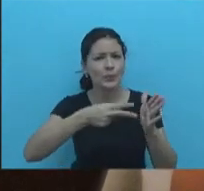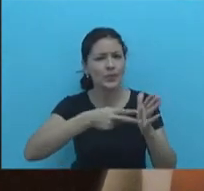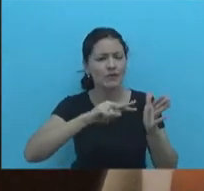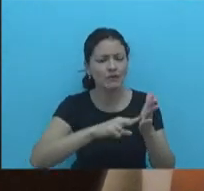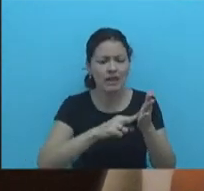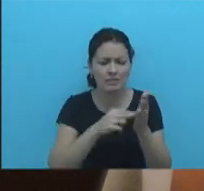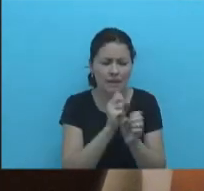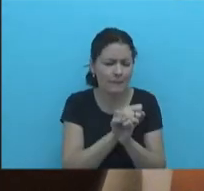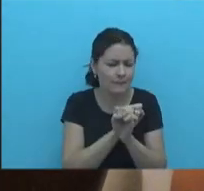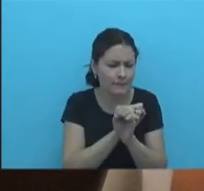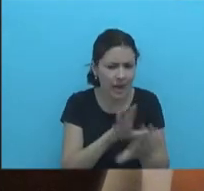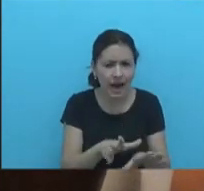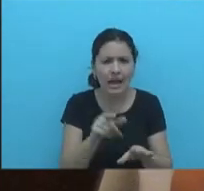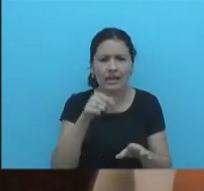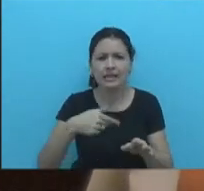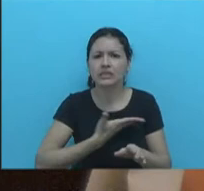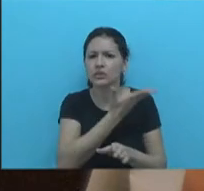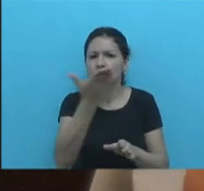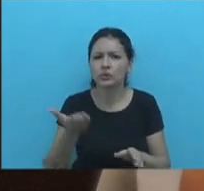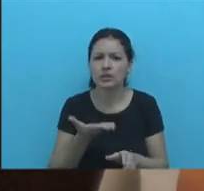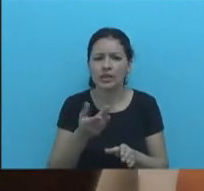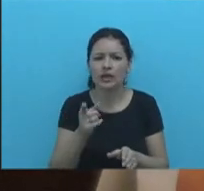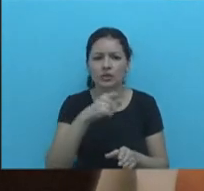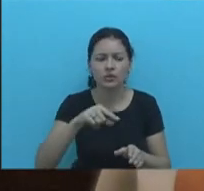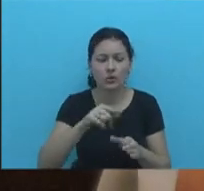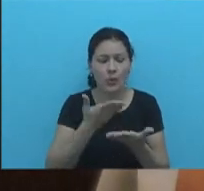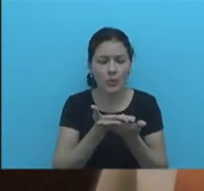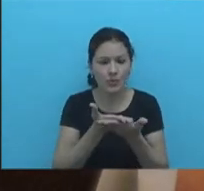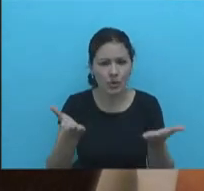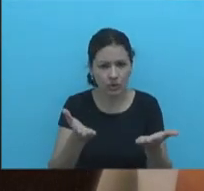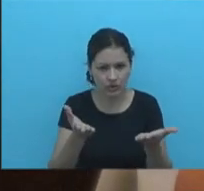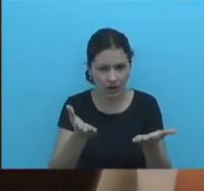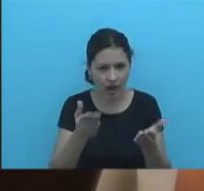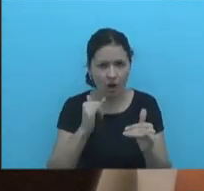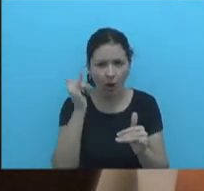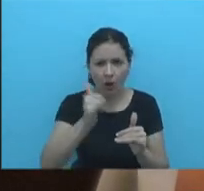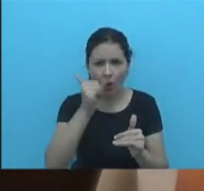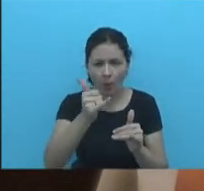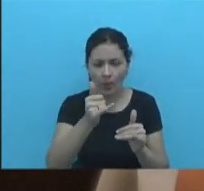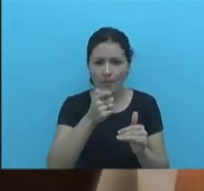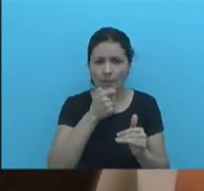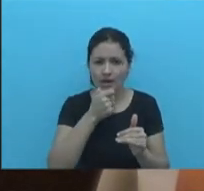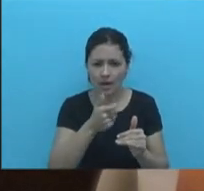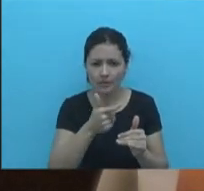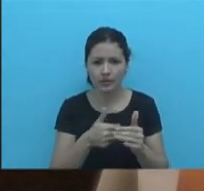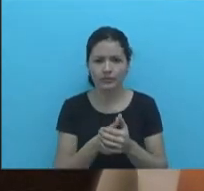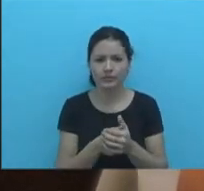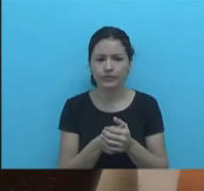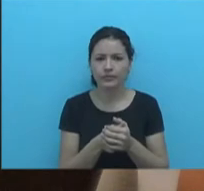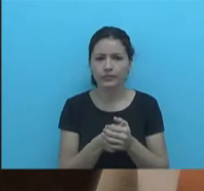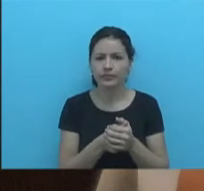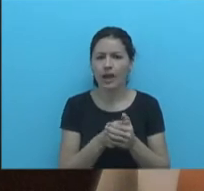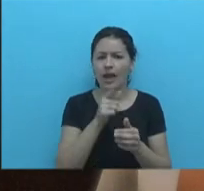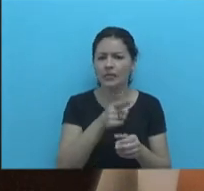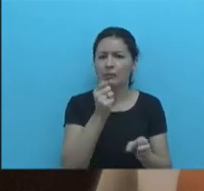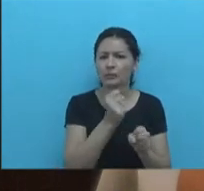y devastadora de nuestra sociedad, a la cual describimos a continuación. Su carácter informal implica